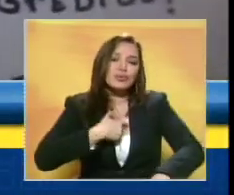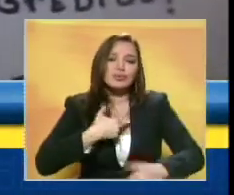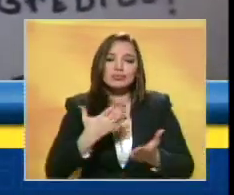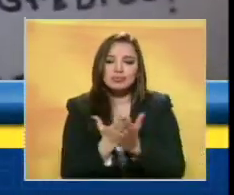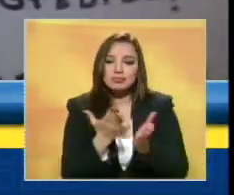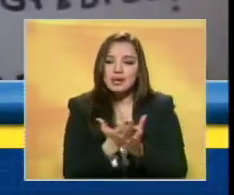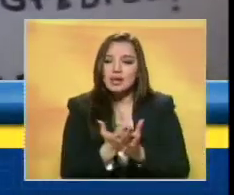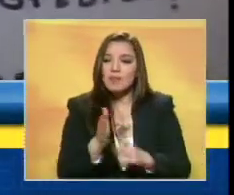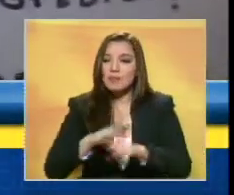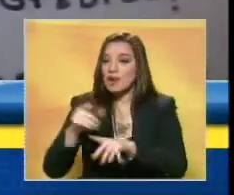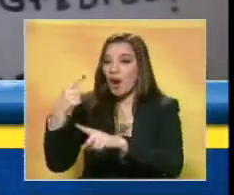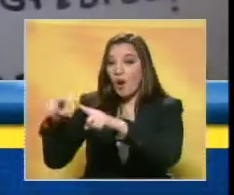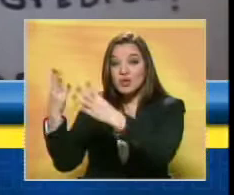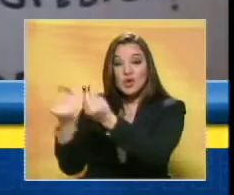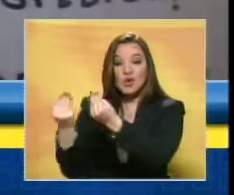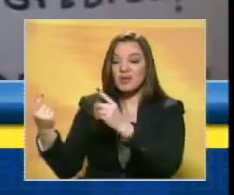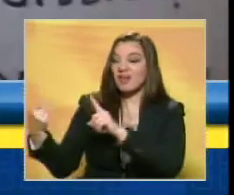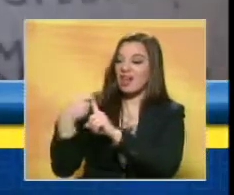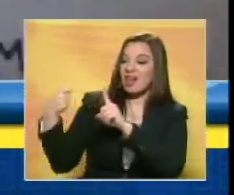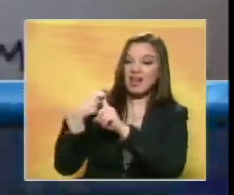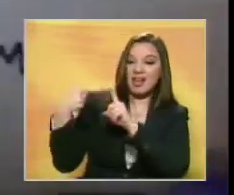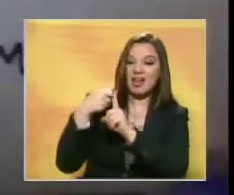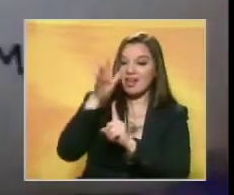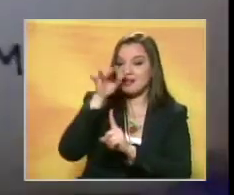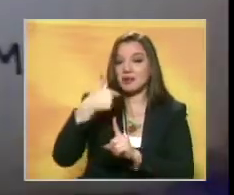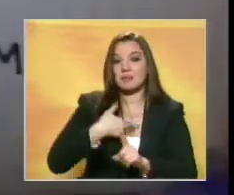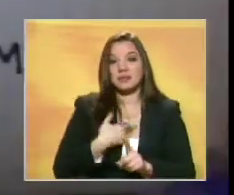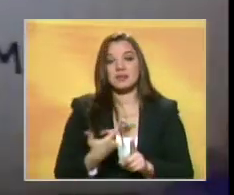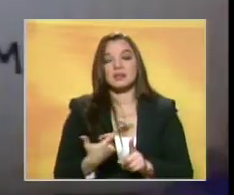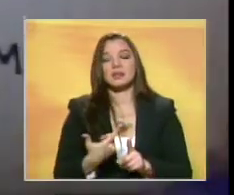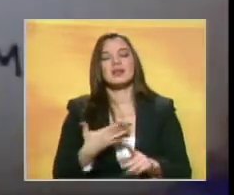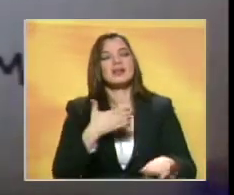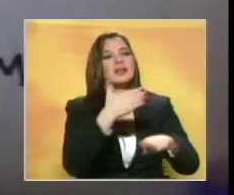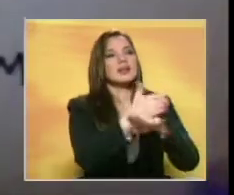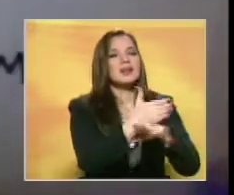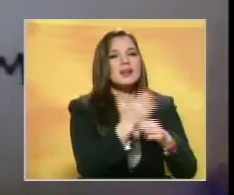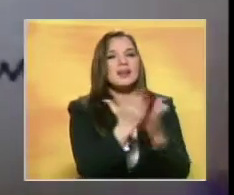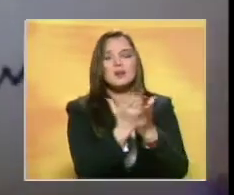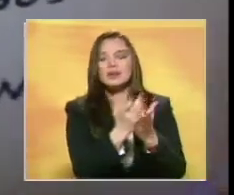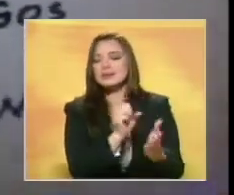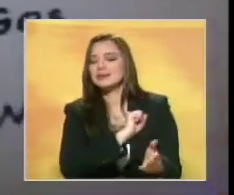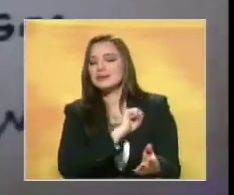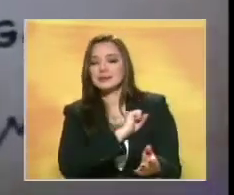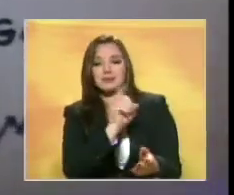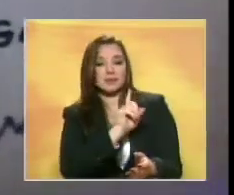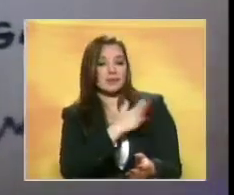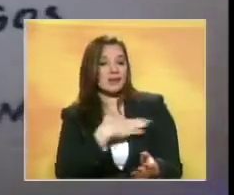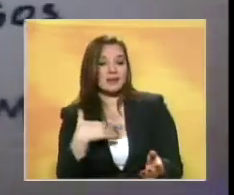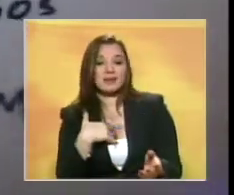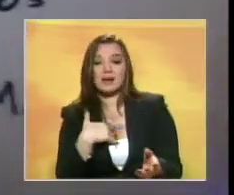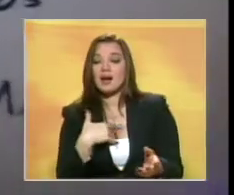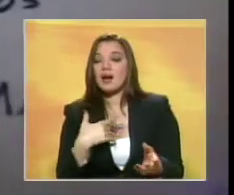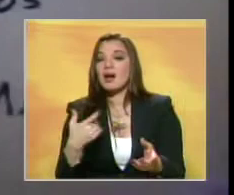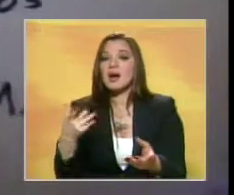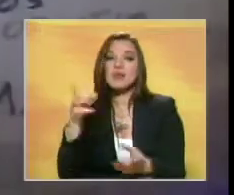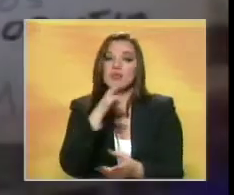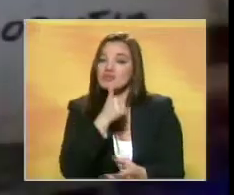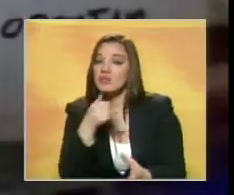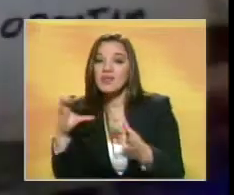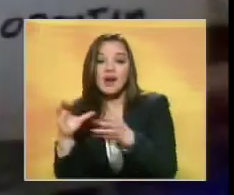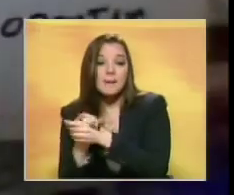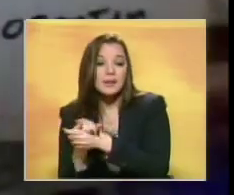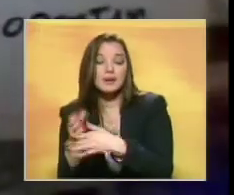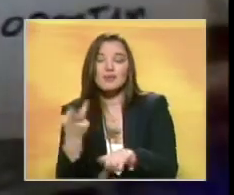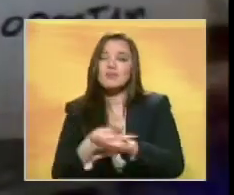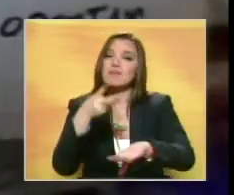molestado y agredido por mis compañeros de clases. El ir a la escuela me daba terror. El no tener amigos lo empeoraba más.